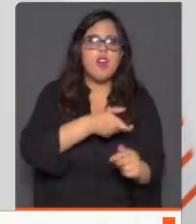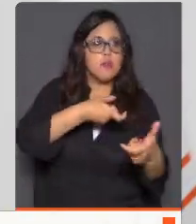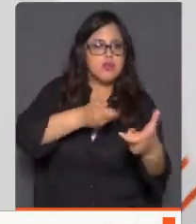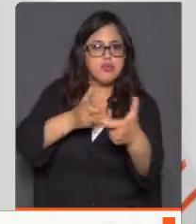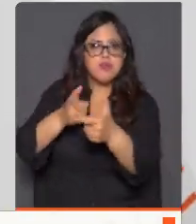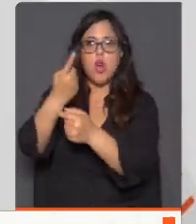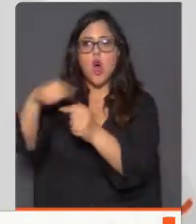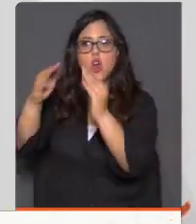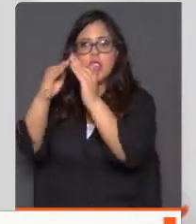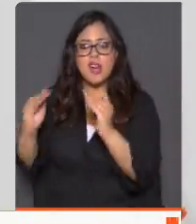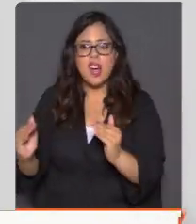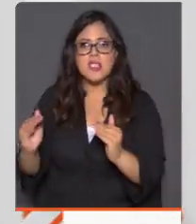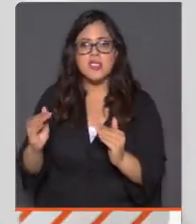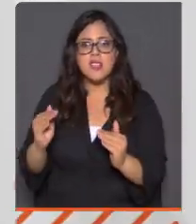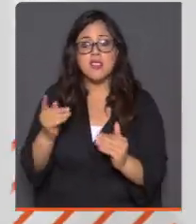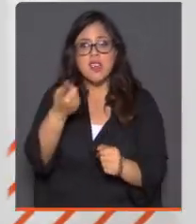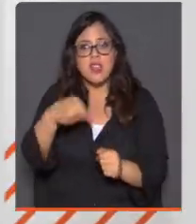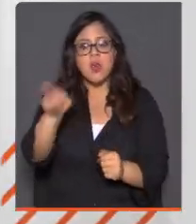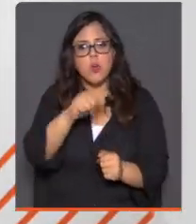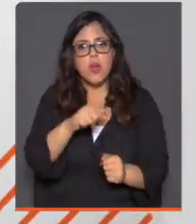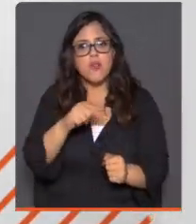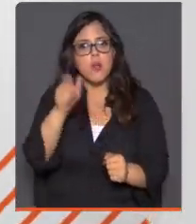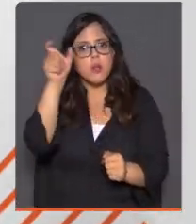Y nuevamente un inocente resulte asesina